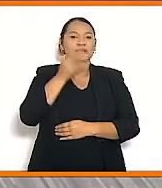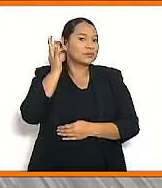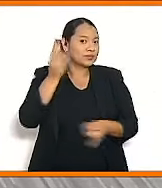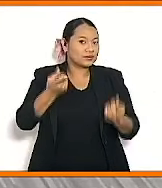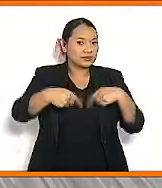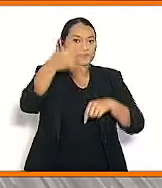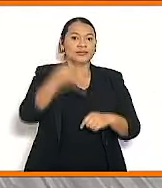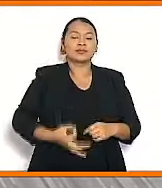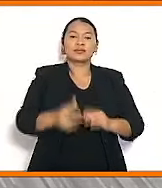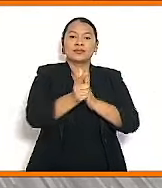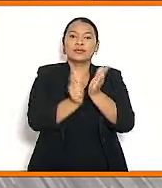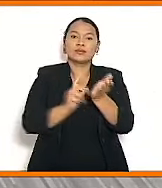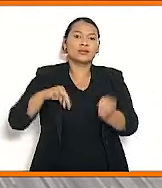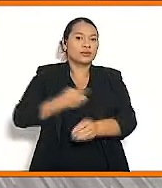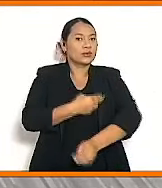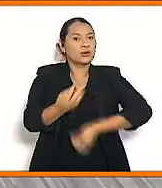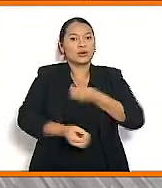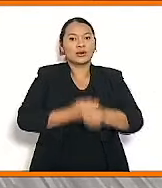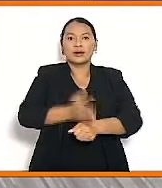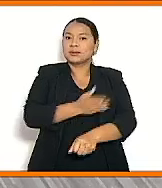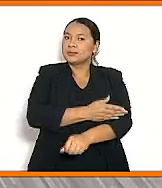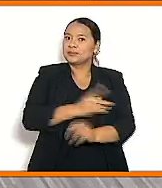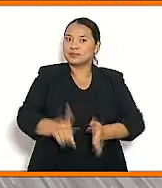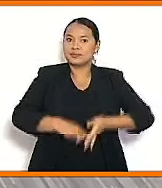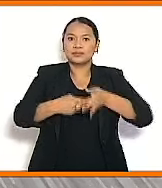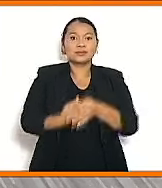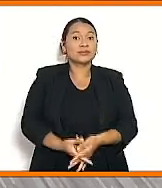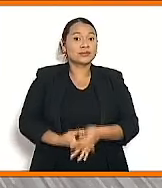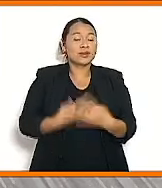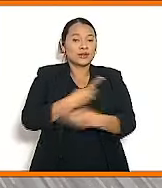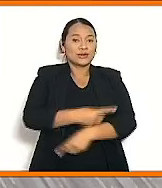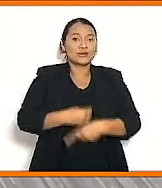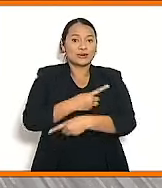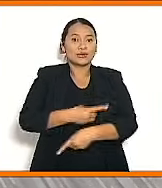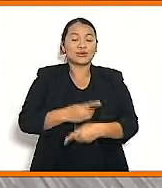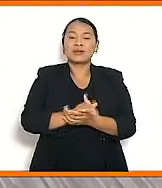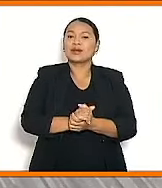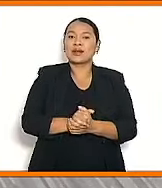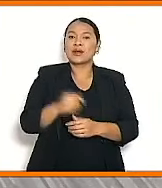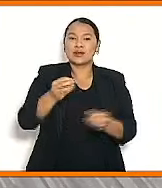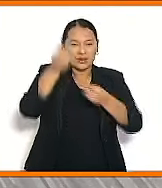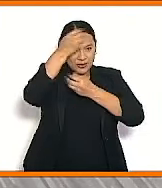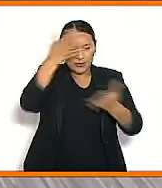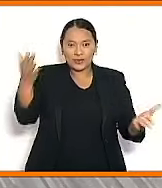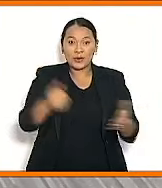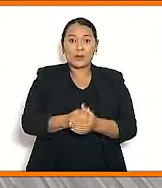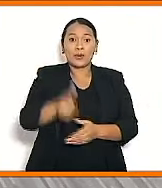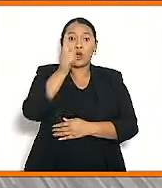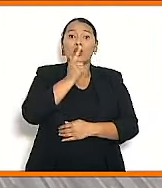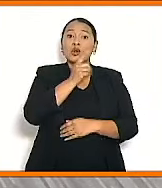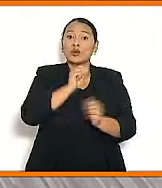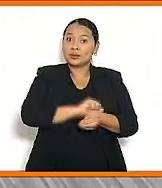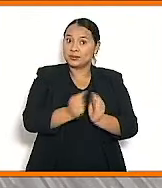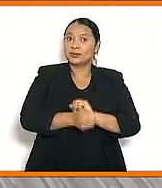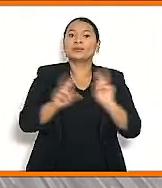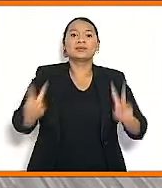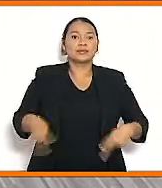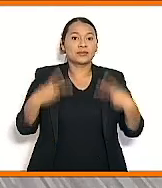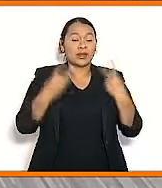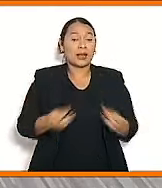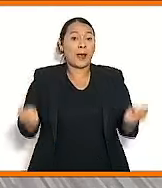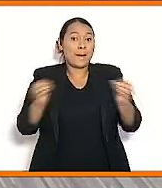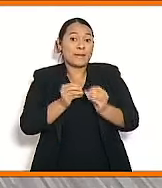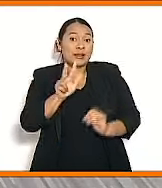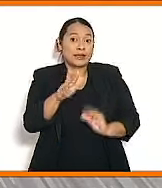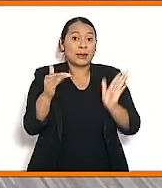nuestros juegos. Pero antes de iniciar con nuestro sorteo, te quiero comentar que Loto sigue haciendo historia, llegando a más de 3.000 puntos de venta Loto a nivel nacional.